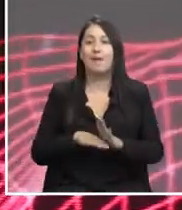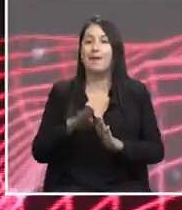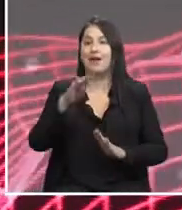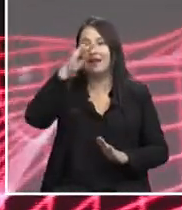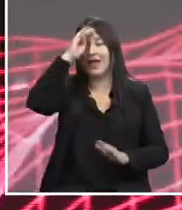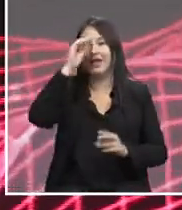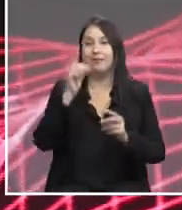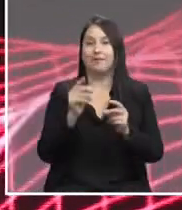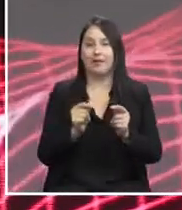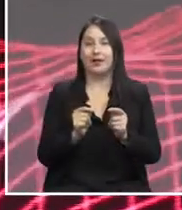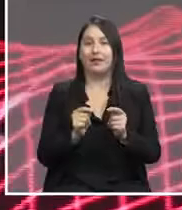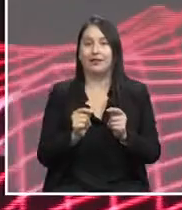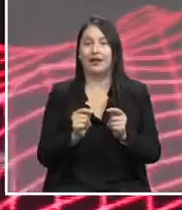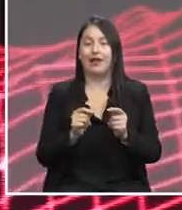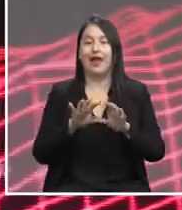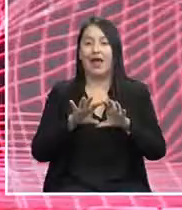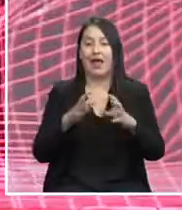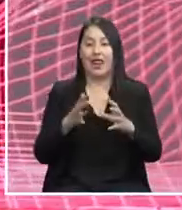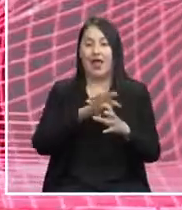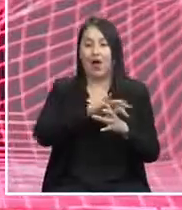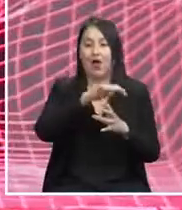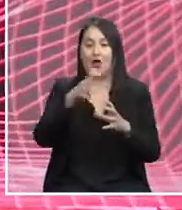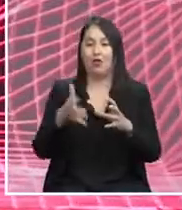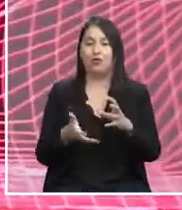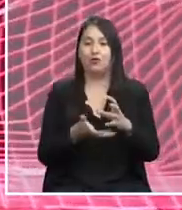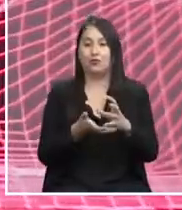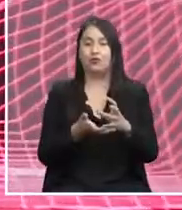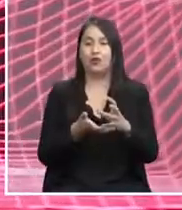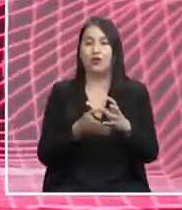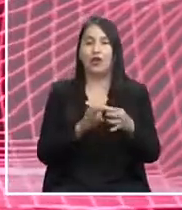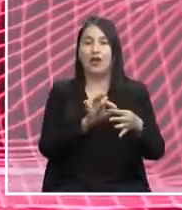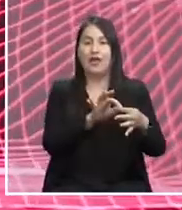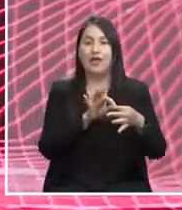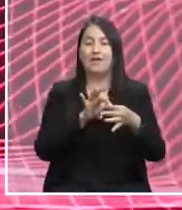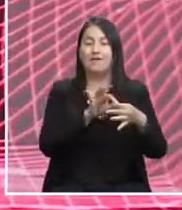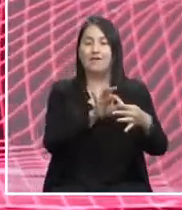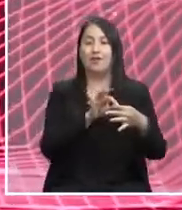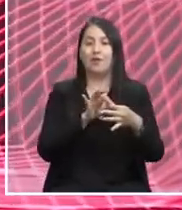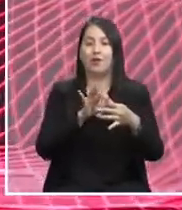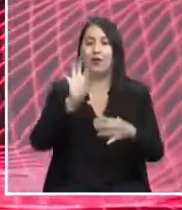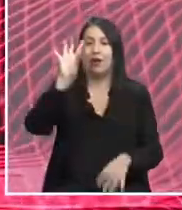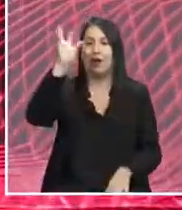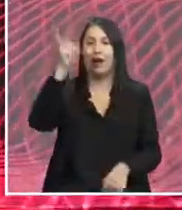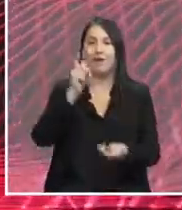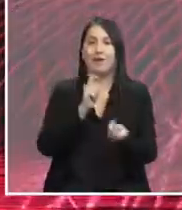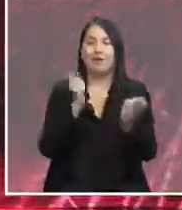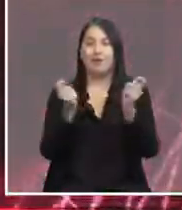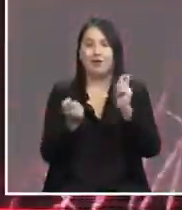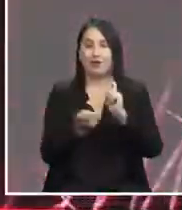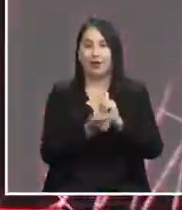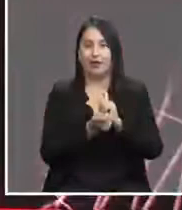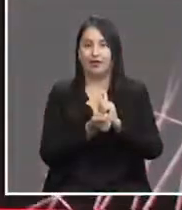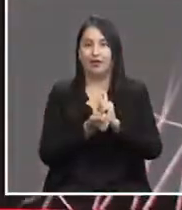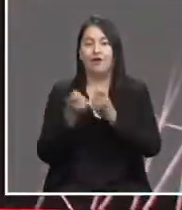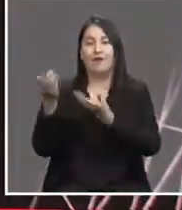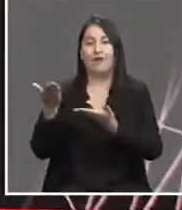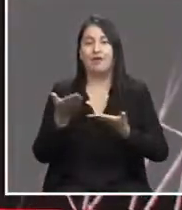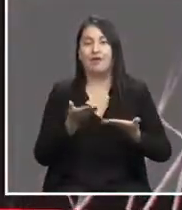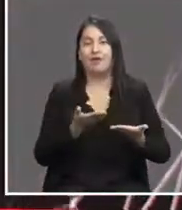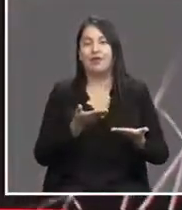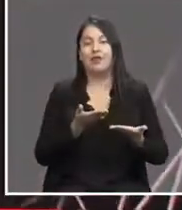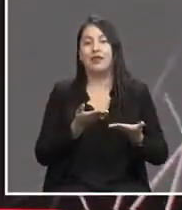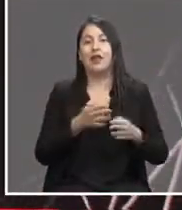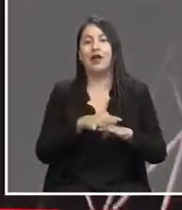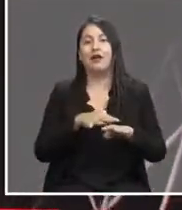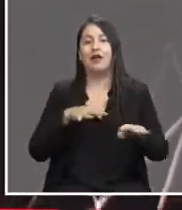expertas en la capa de ozono y su vínculo con el cambio climático. Damos la bienvenida en Congreso Futuro 2022 a